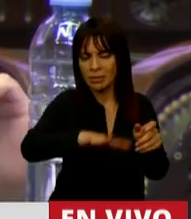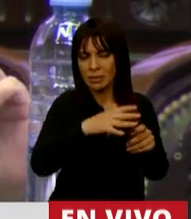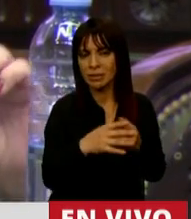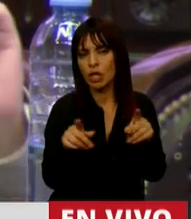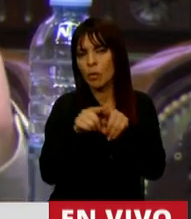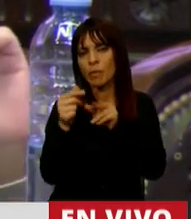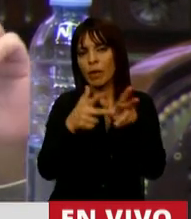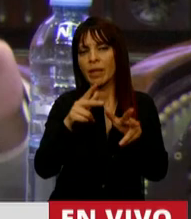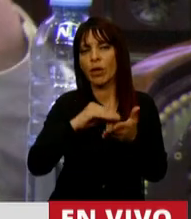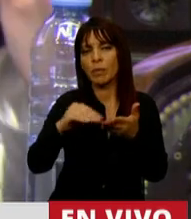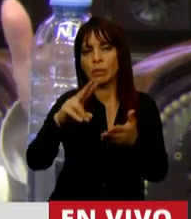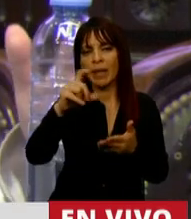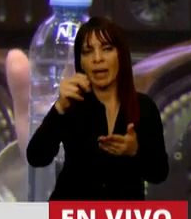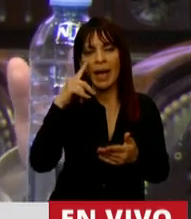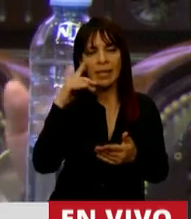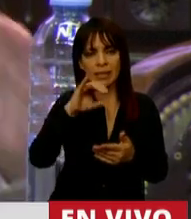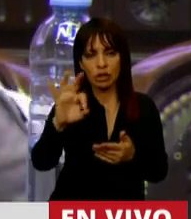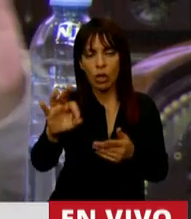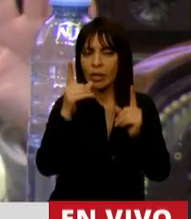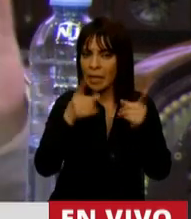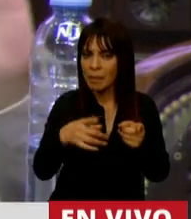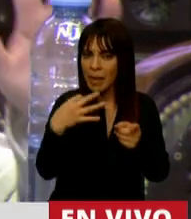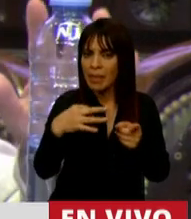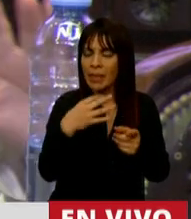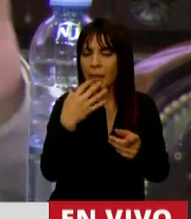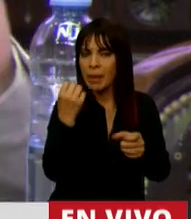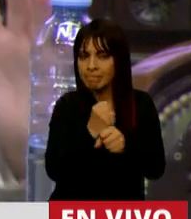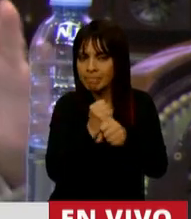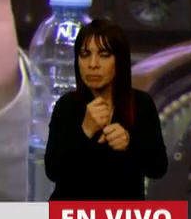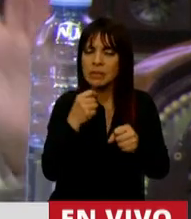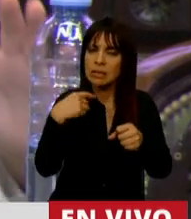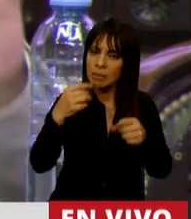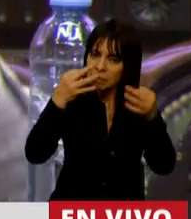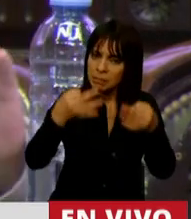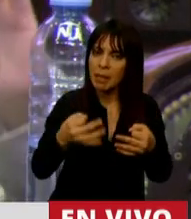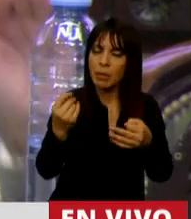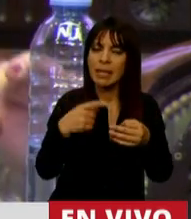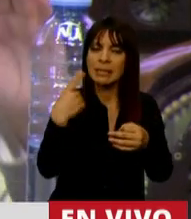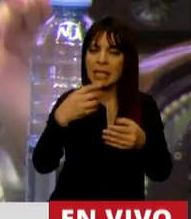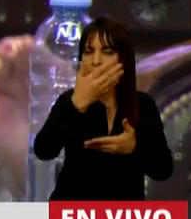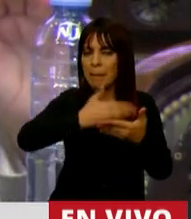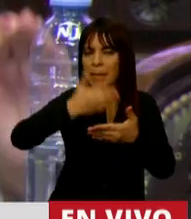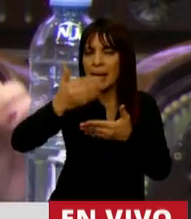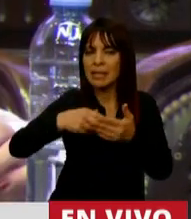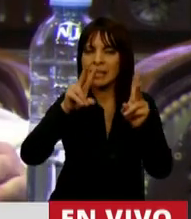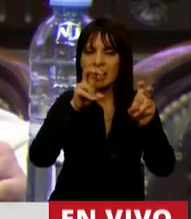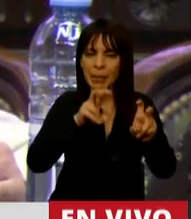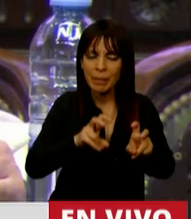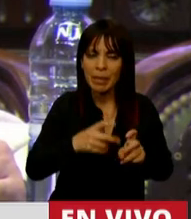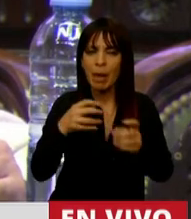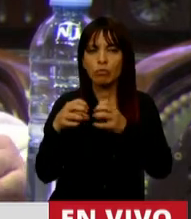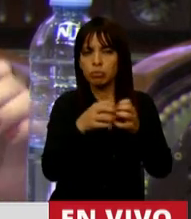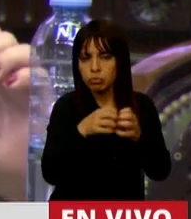agrego, también debe hacerlo con menos opacidad, porque no todas las discusiones y las planillas pasan por el debate abierto y público de la